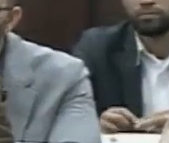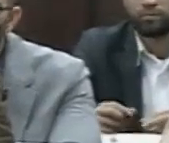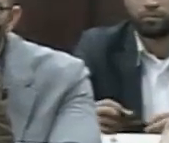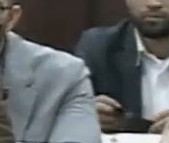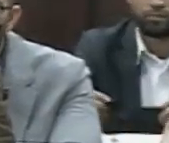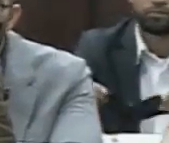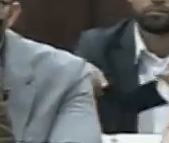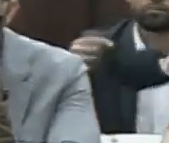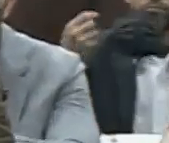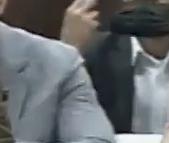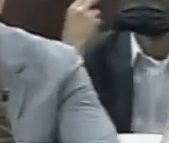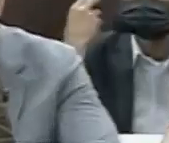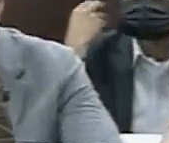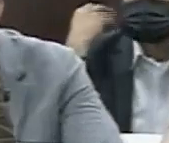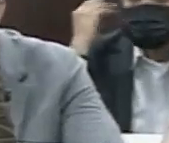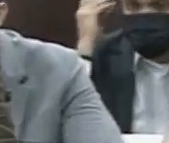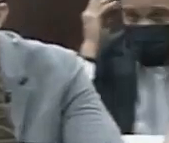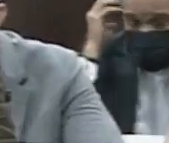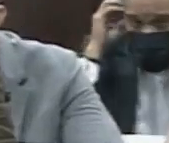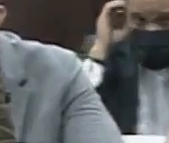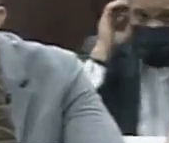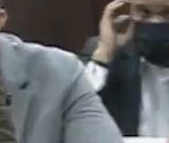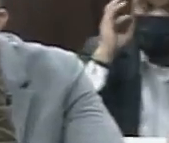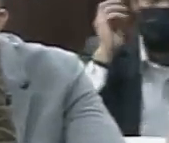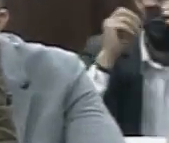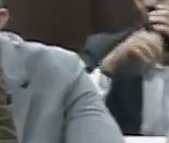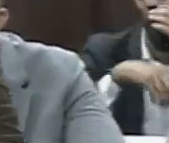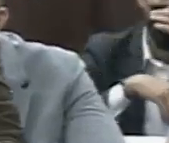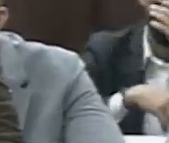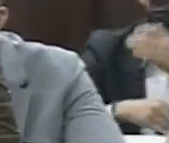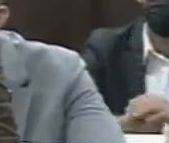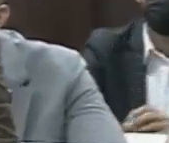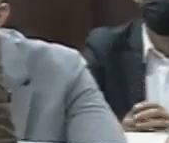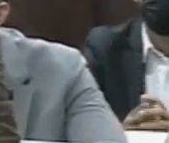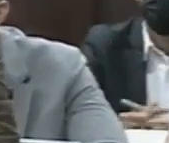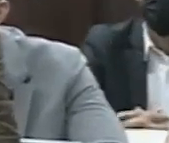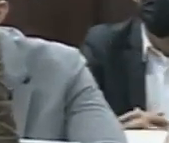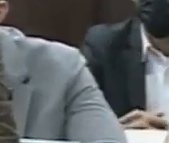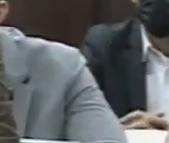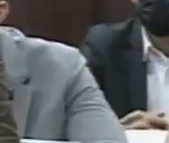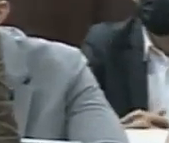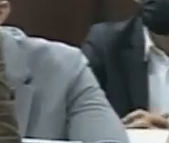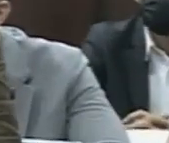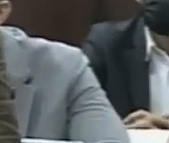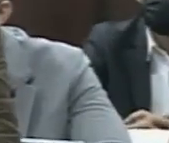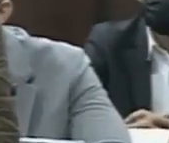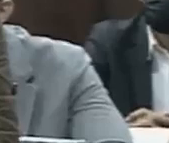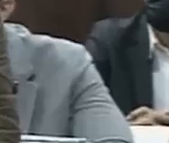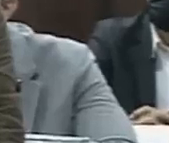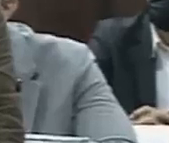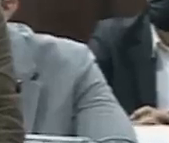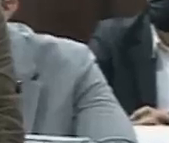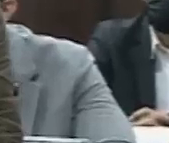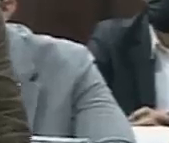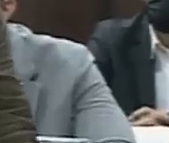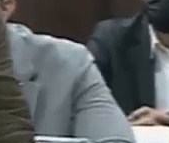los 201 años de la independencia de la República de Honduras, y en el marco de la solidaridad con los pueblos y del Grupo de Amistad